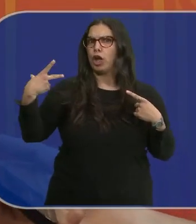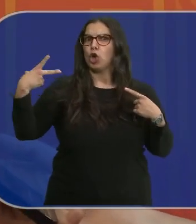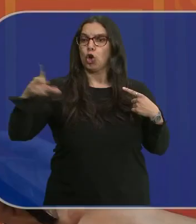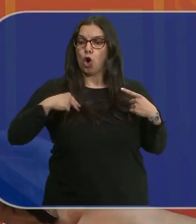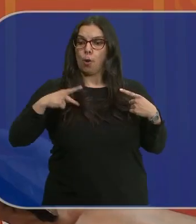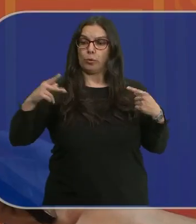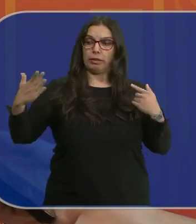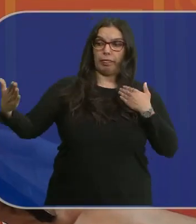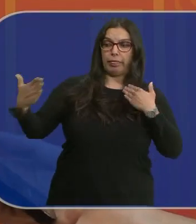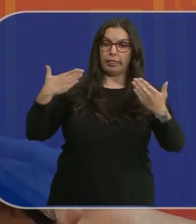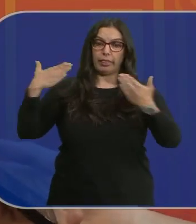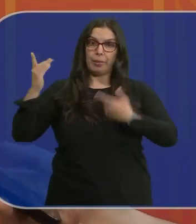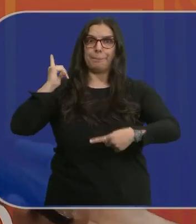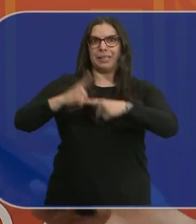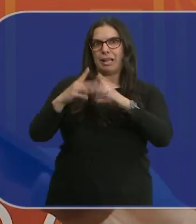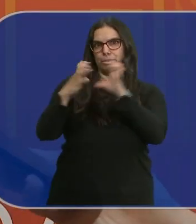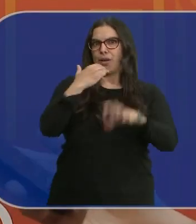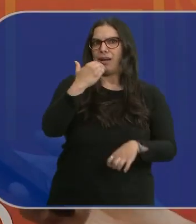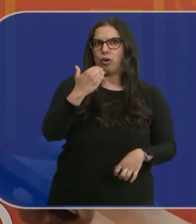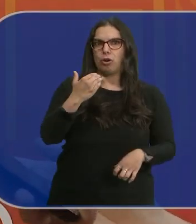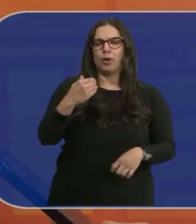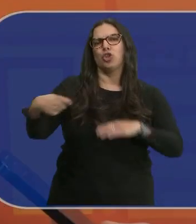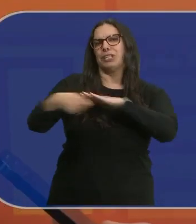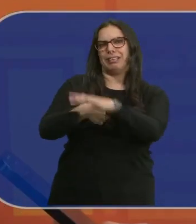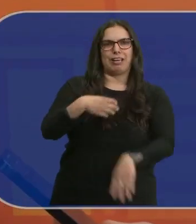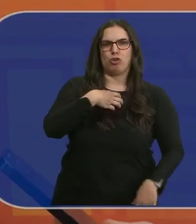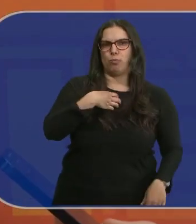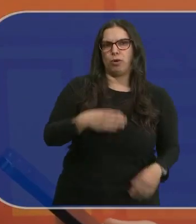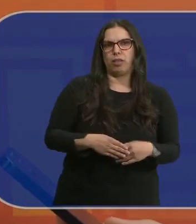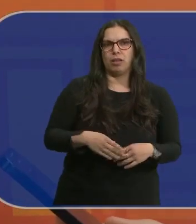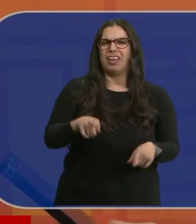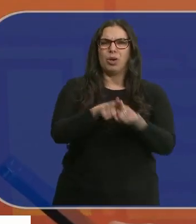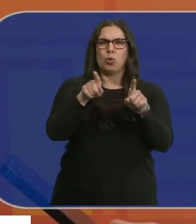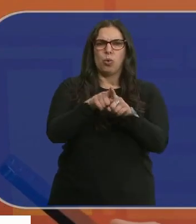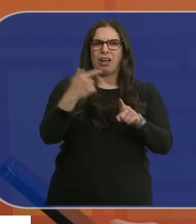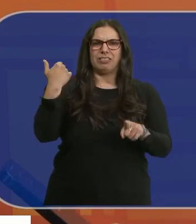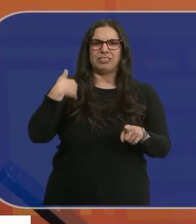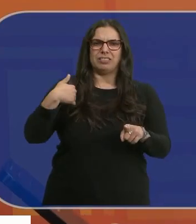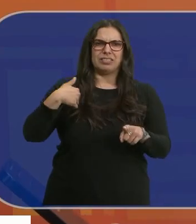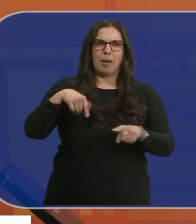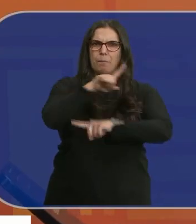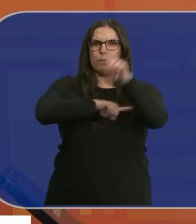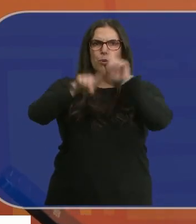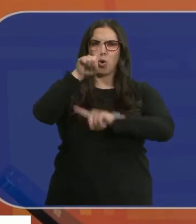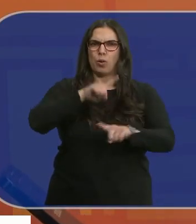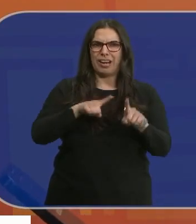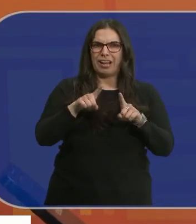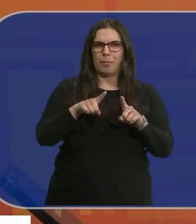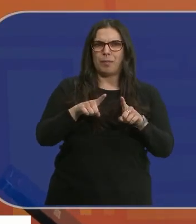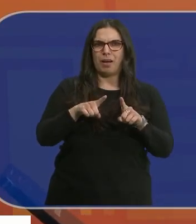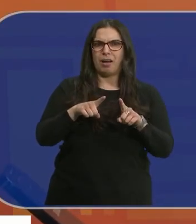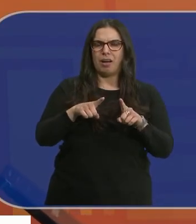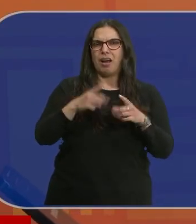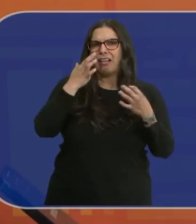está el entendimiento. Lo que sí que no puede ser es un chantaje. Una forma más de dar una patada hacia adelante a un problema generado sin